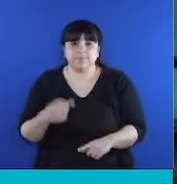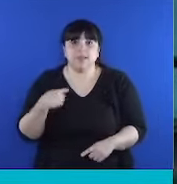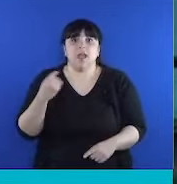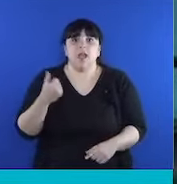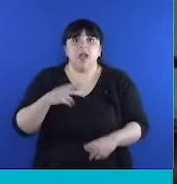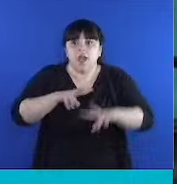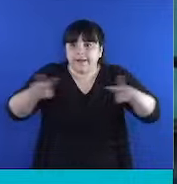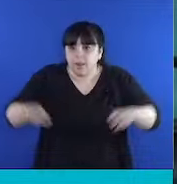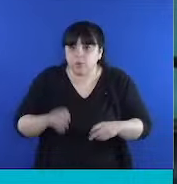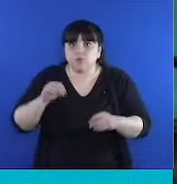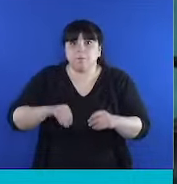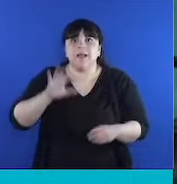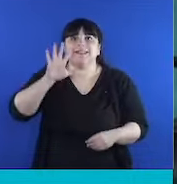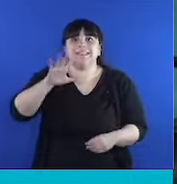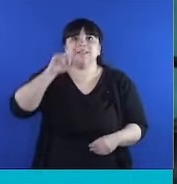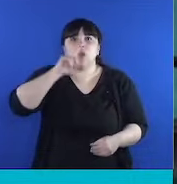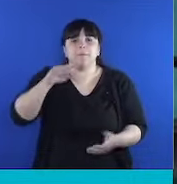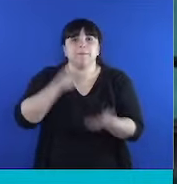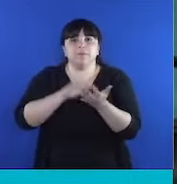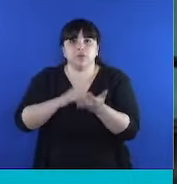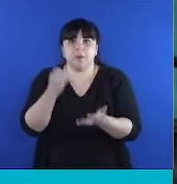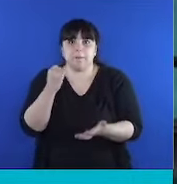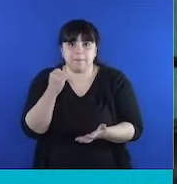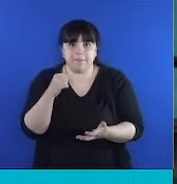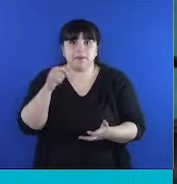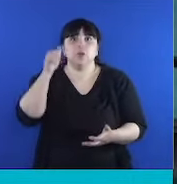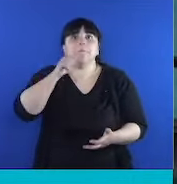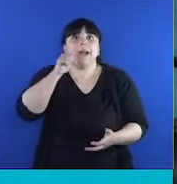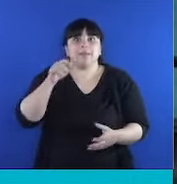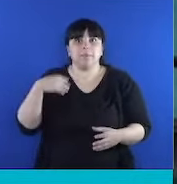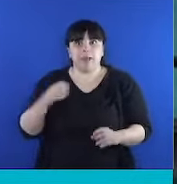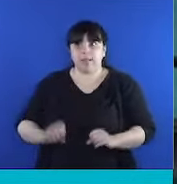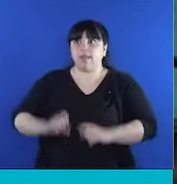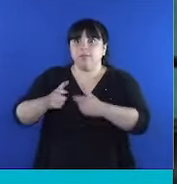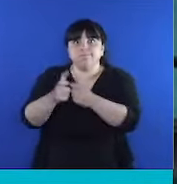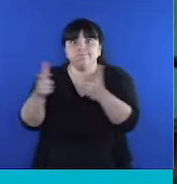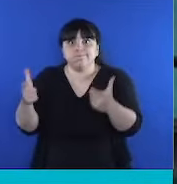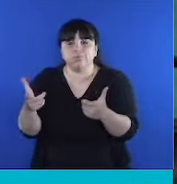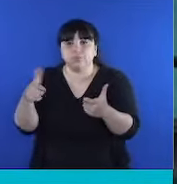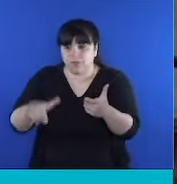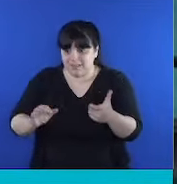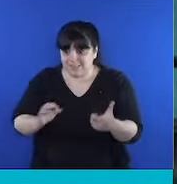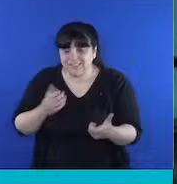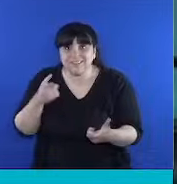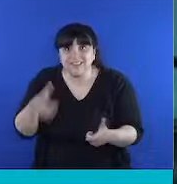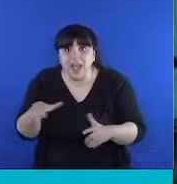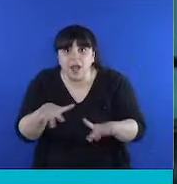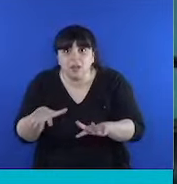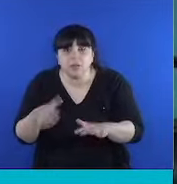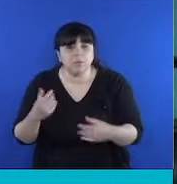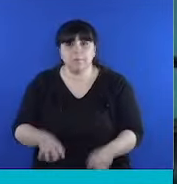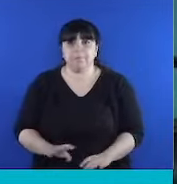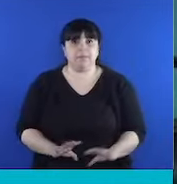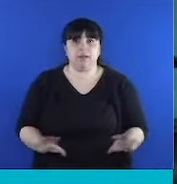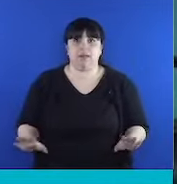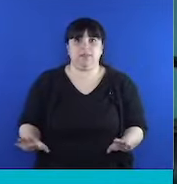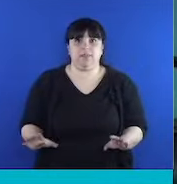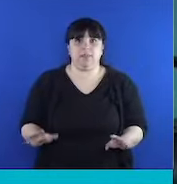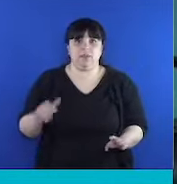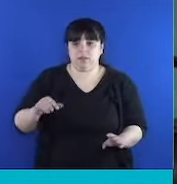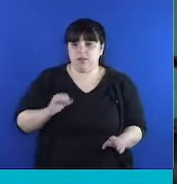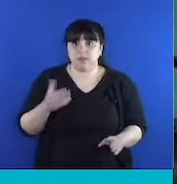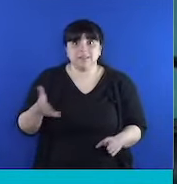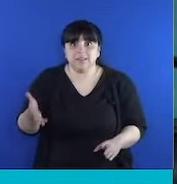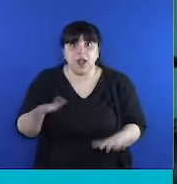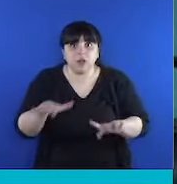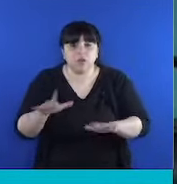recursos adicional de 5.000 millones de pesos en la ciudad de Mar del Plata. Esto este año se va a perder. Esto este año no se va a